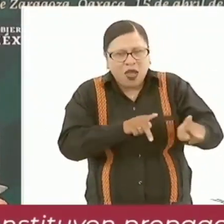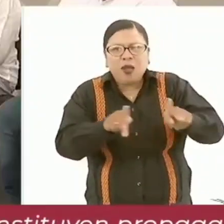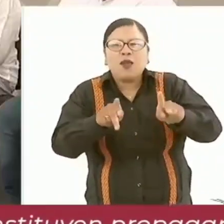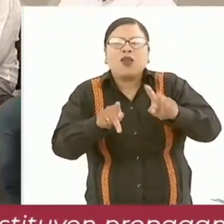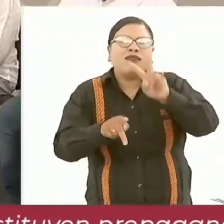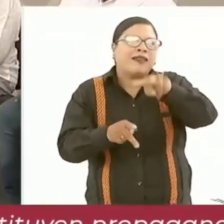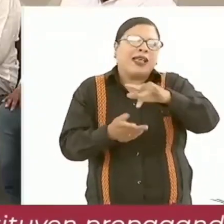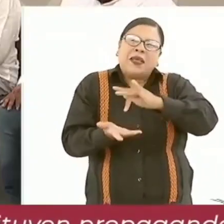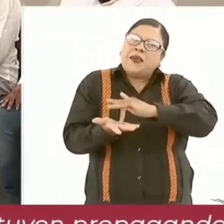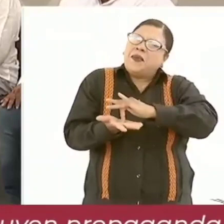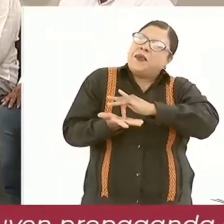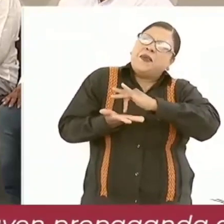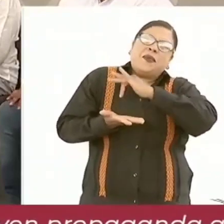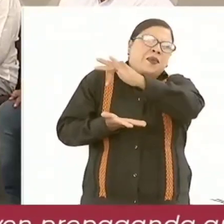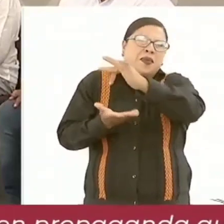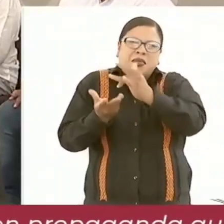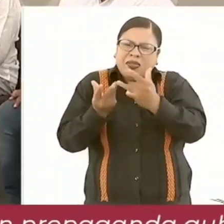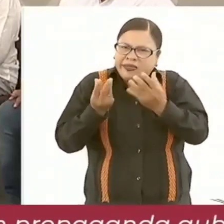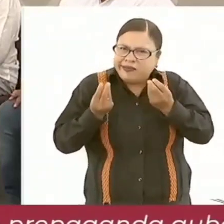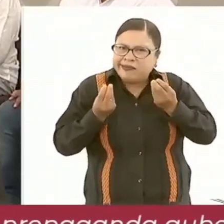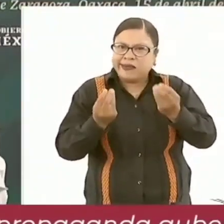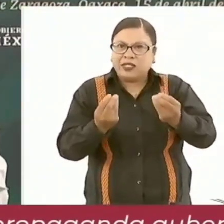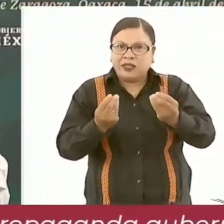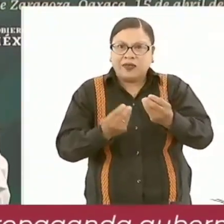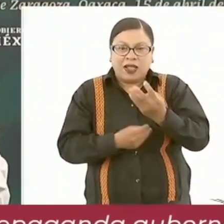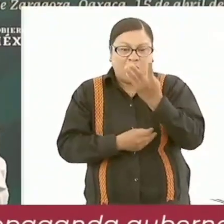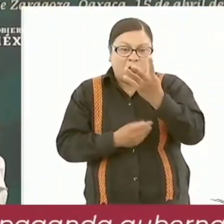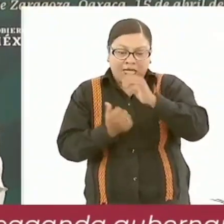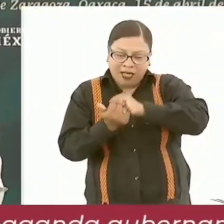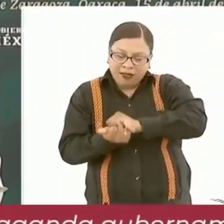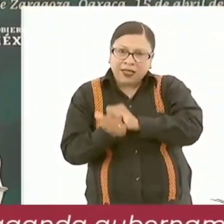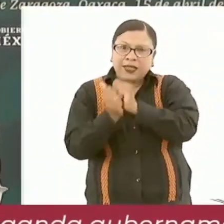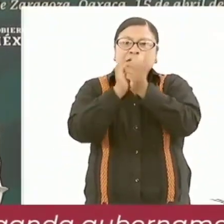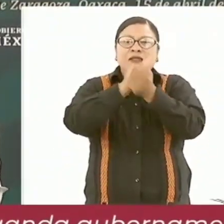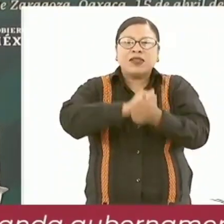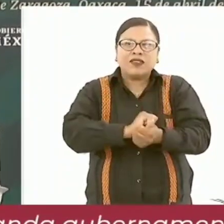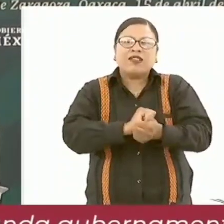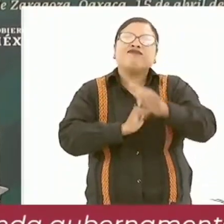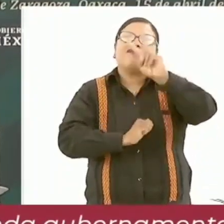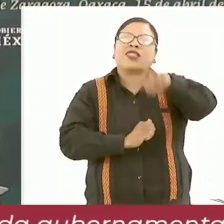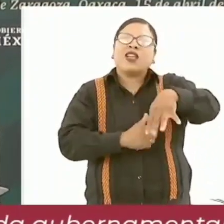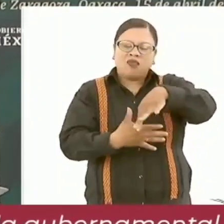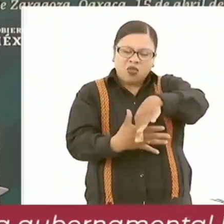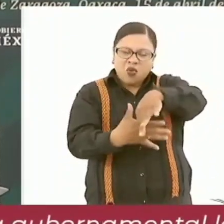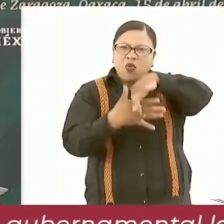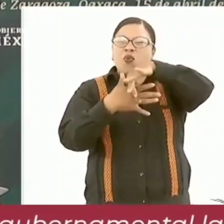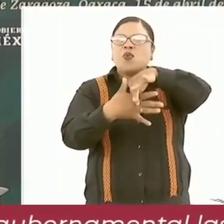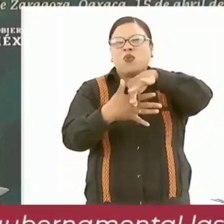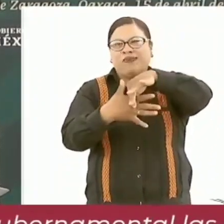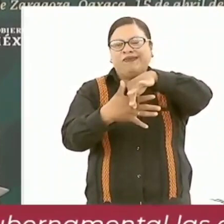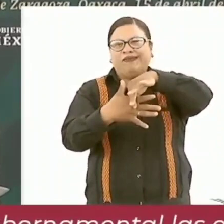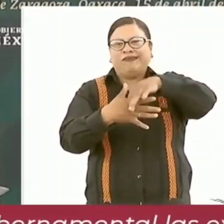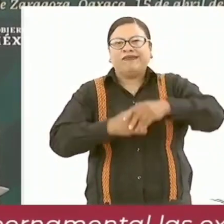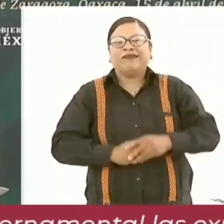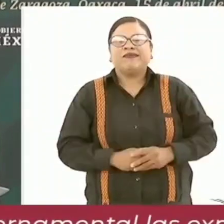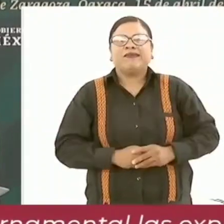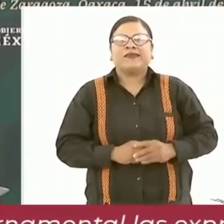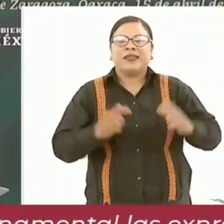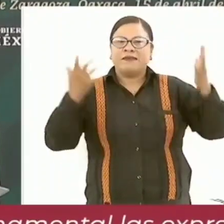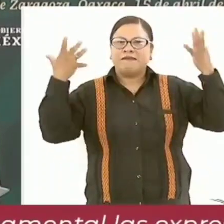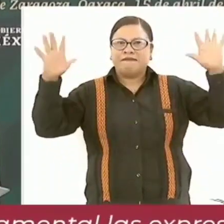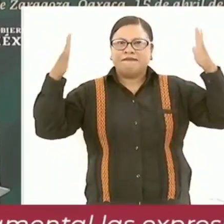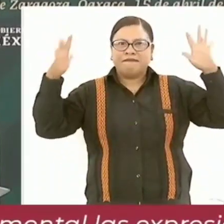agradecemos profundamente porque la cuarta transformación es hoy una gran realidad.